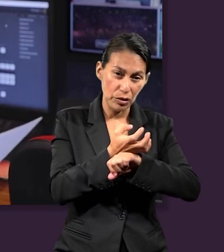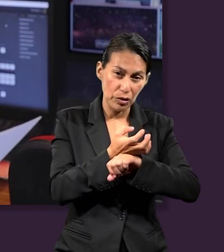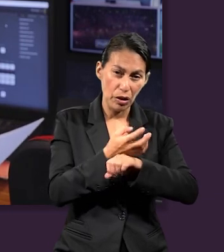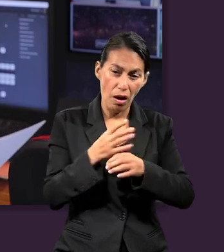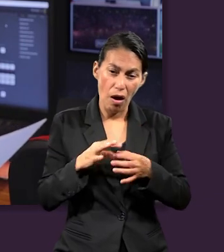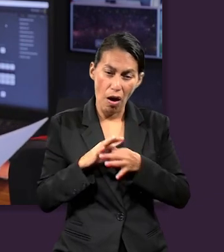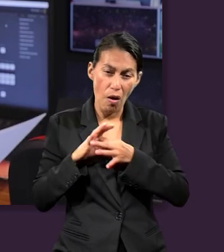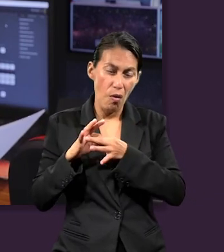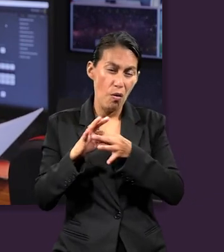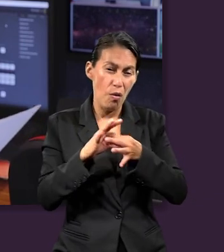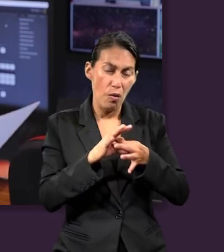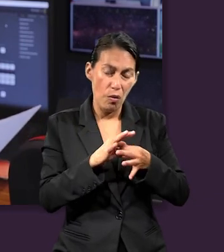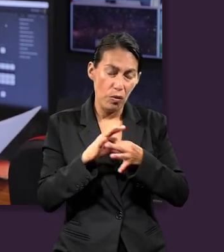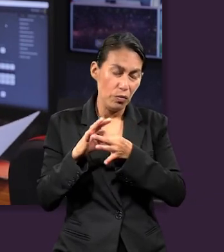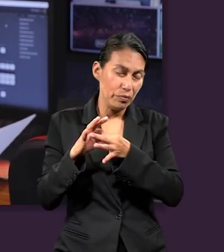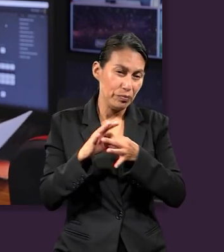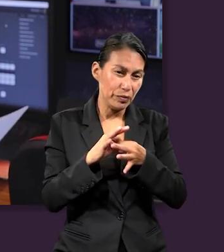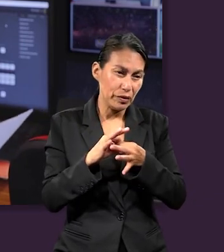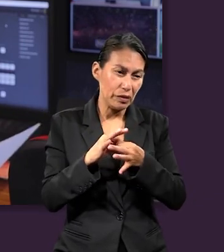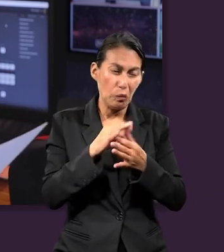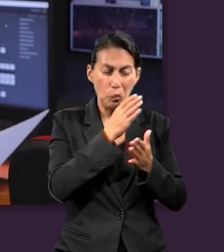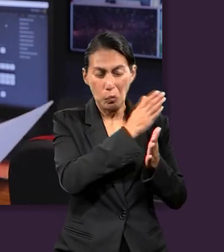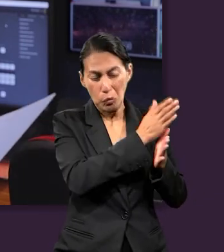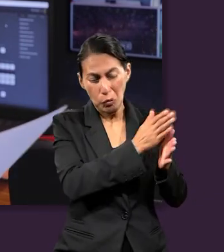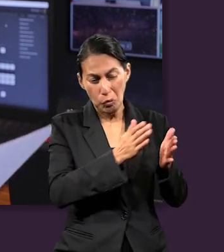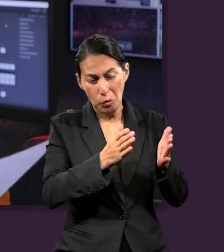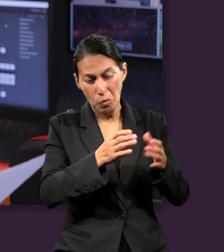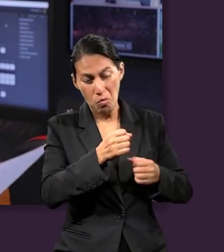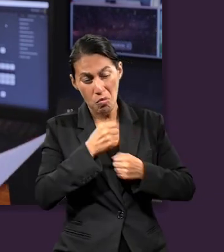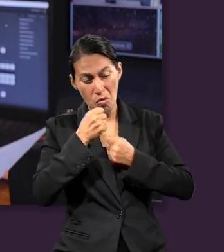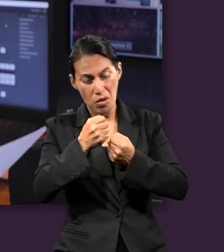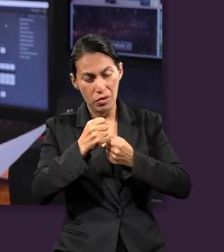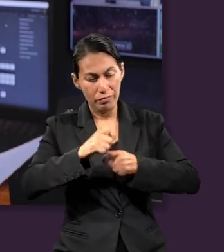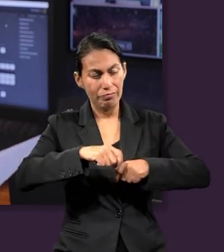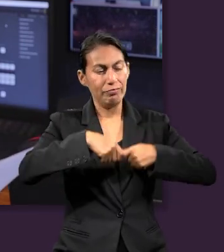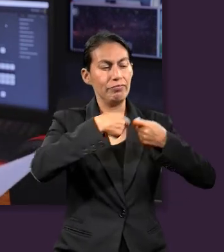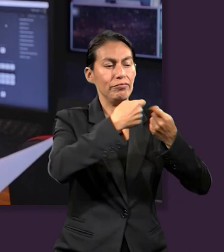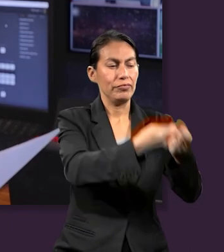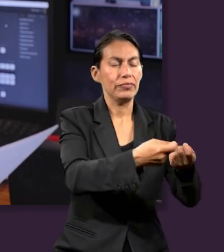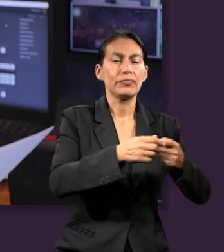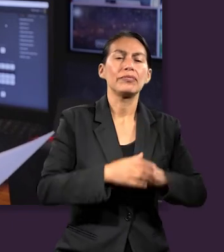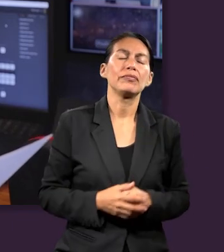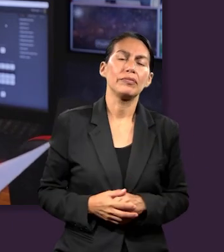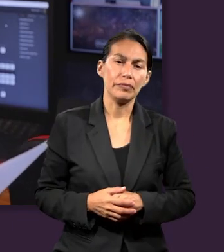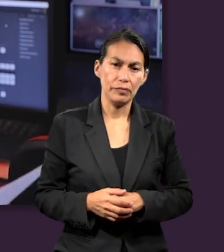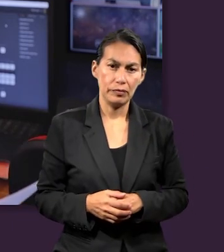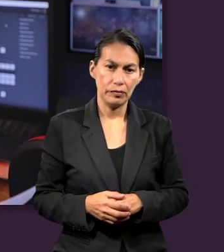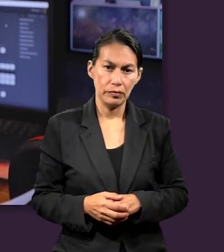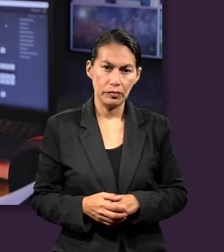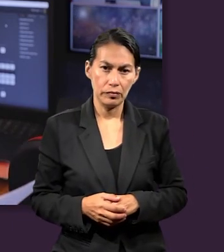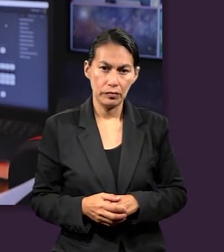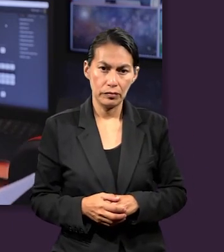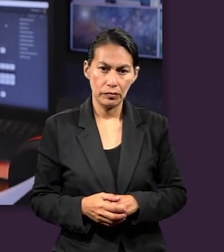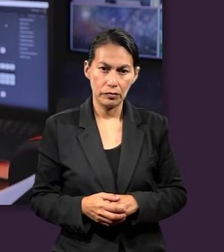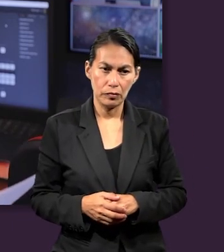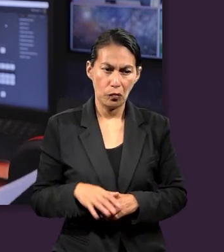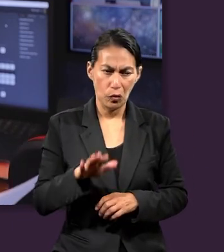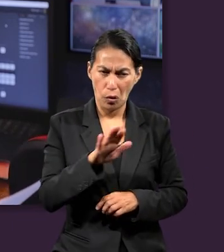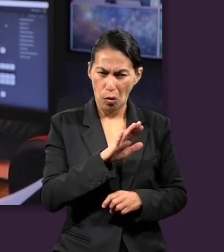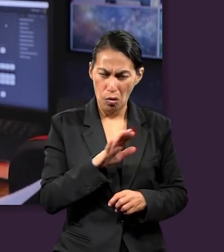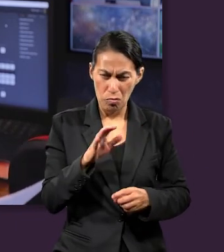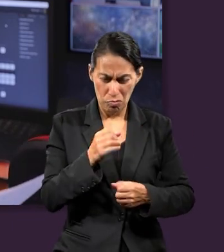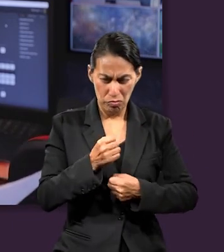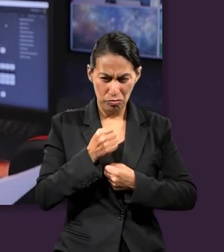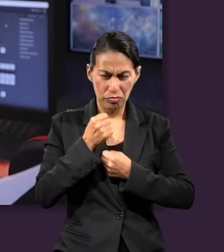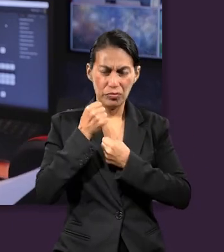Vaticano y Estados Unidos gobernará del mundo Entonces en todos los ámbitos de la existencia humana en medio de los